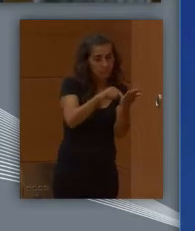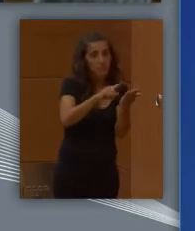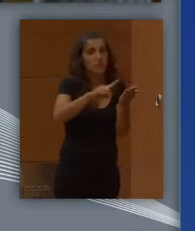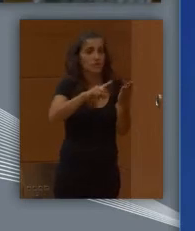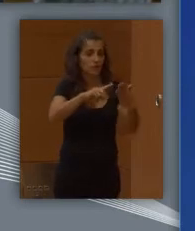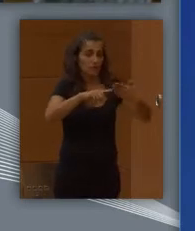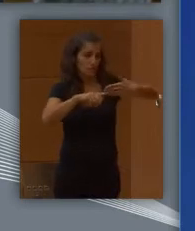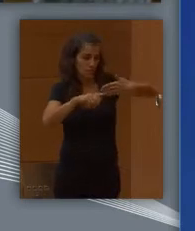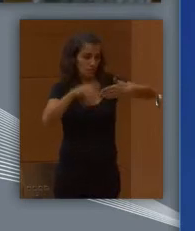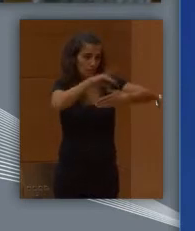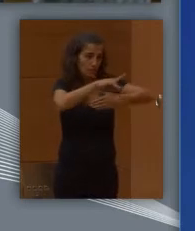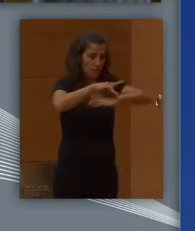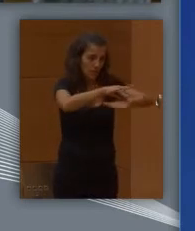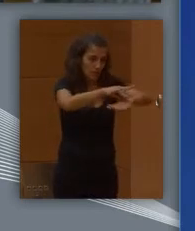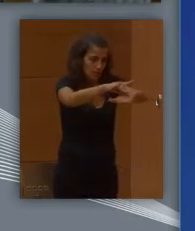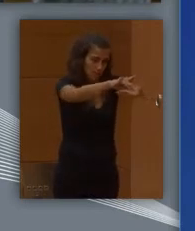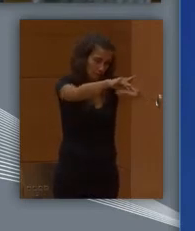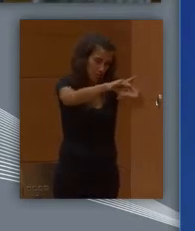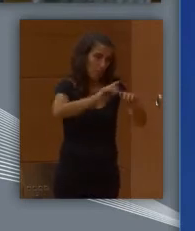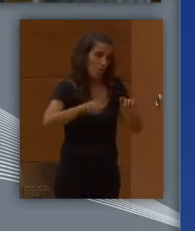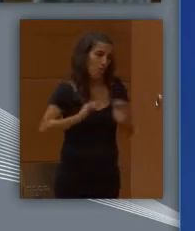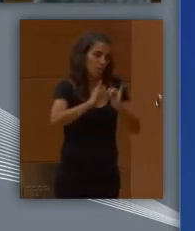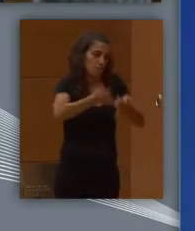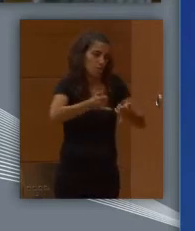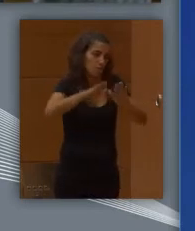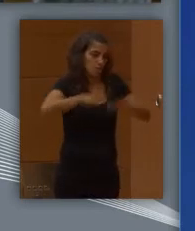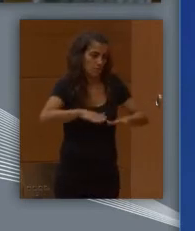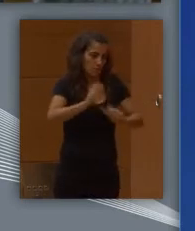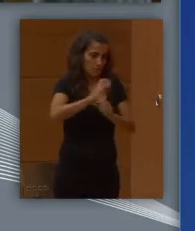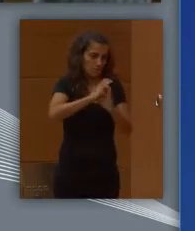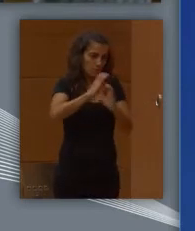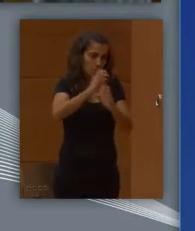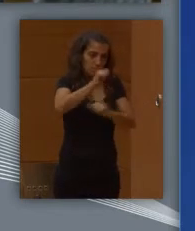posición horizontal le va a ir guiando para llegar a esa parada.